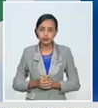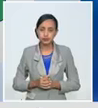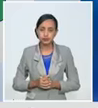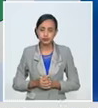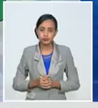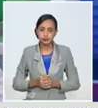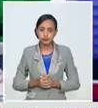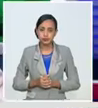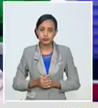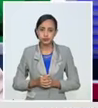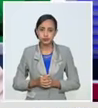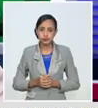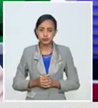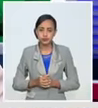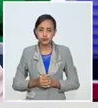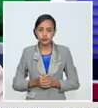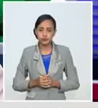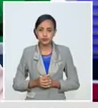ya yo había dicho,